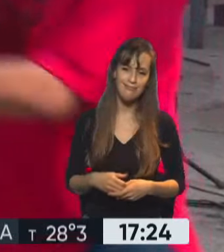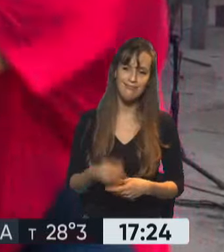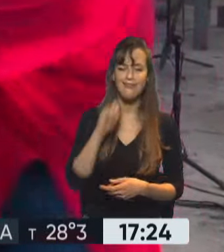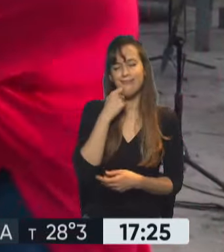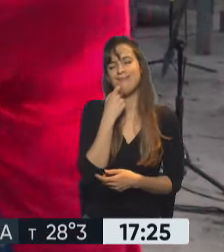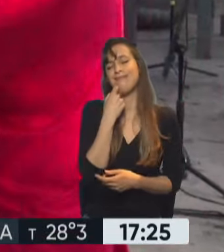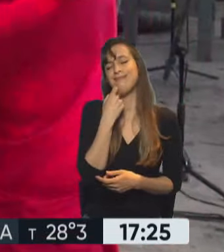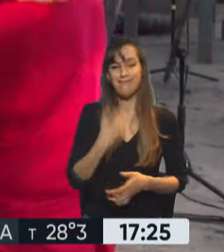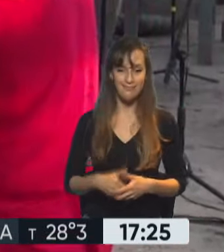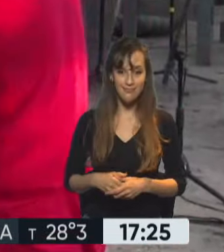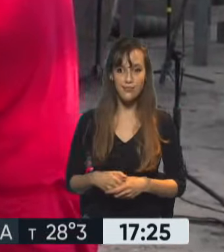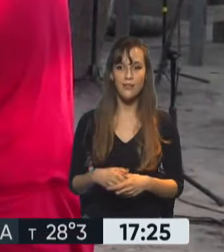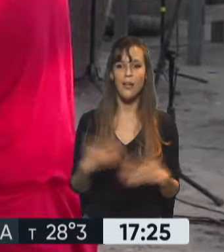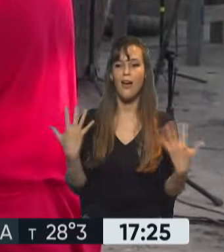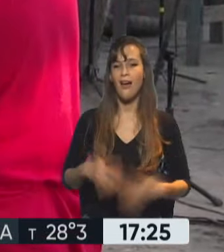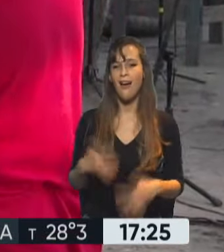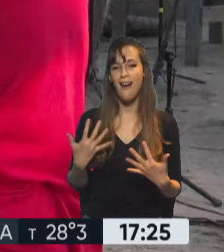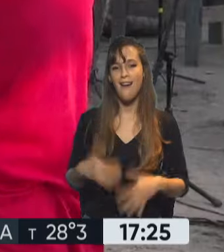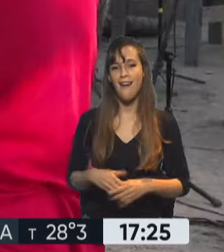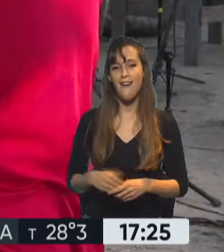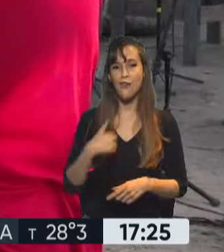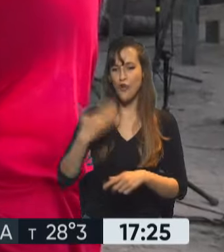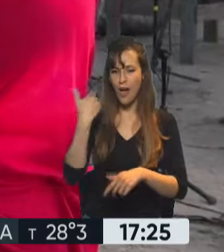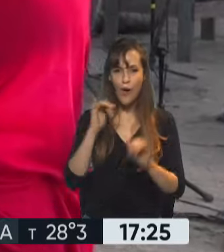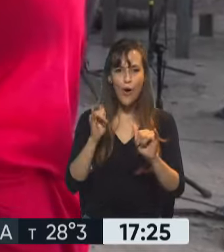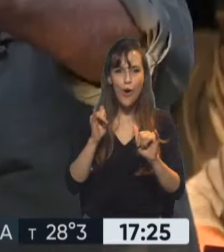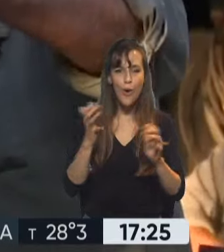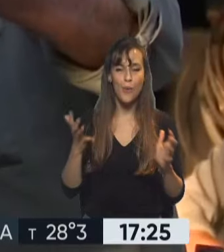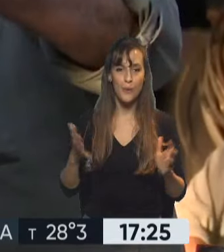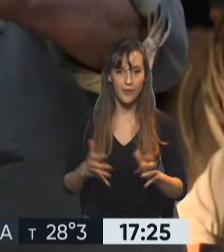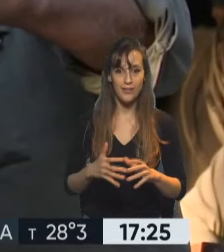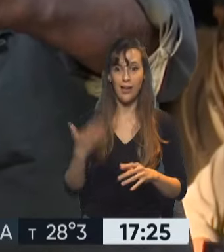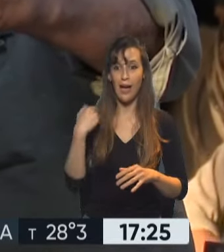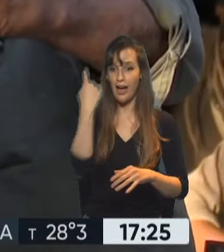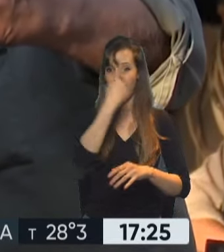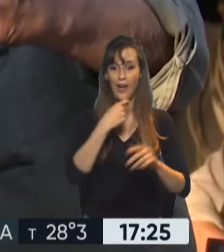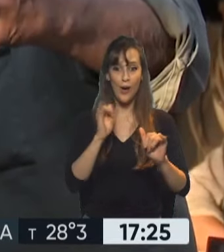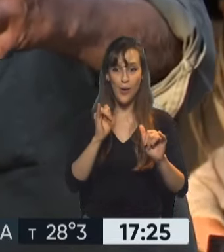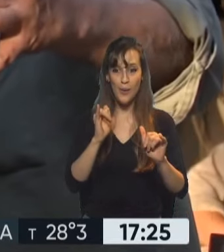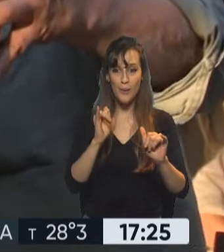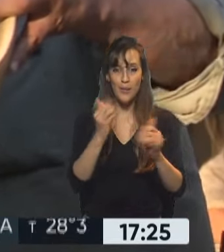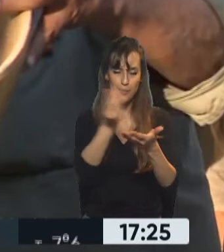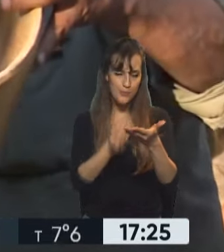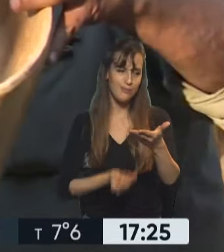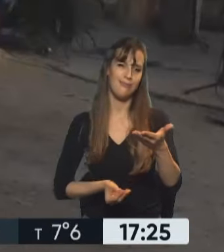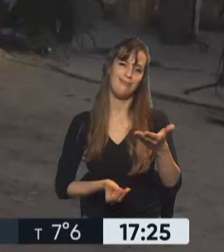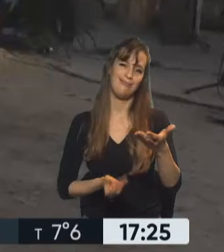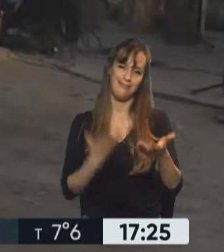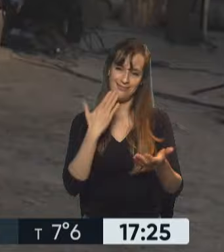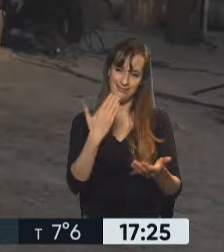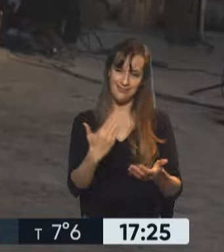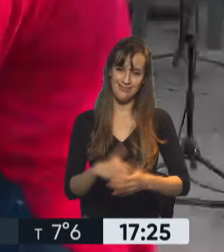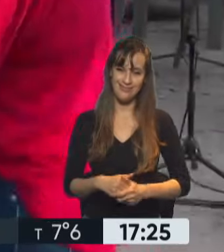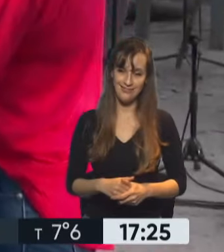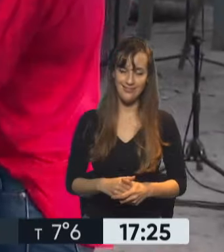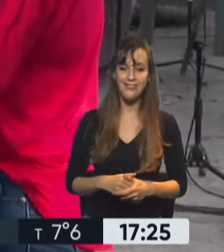bueno. No, qué joven que estaba. Gracias, Indio, me hiciste re joven. Gracias por tanta gloria, muy bien. Mira eso. ¿Eh?